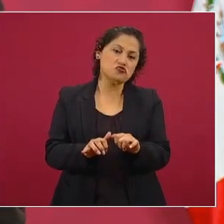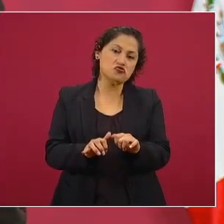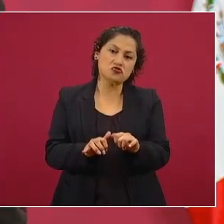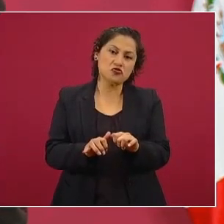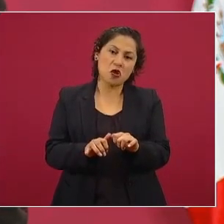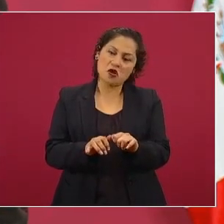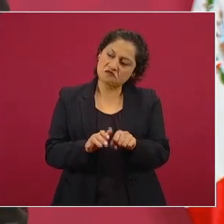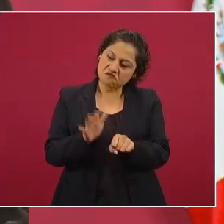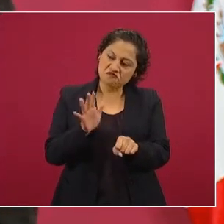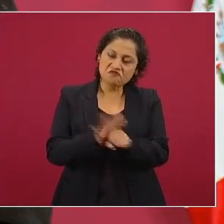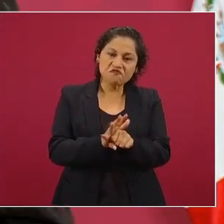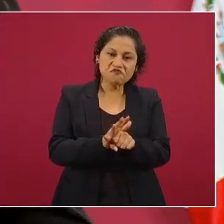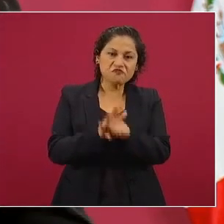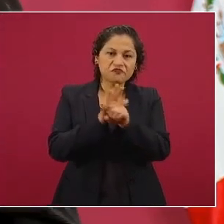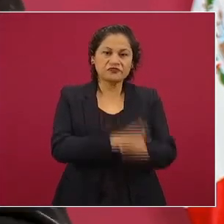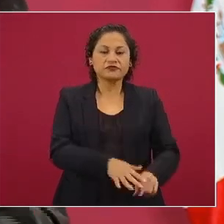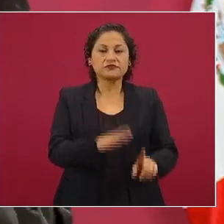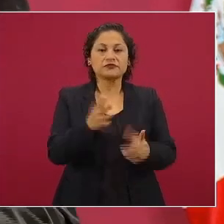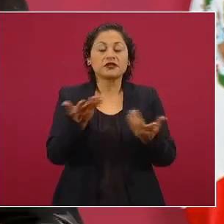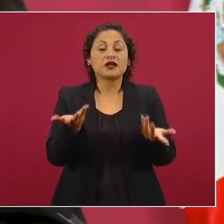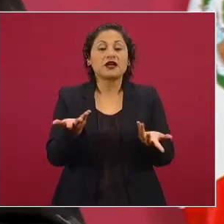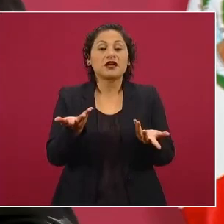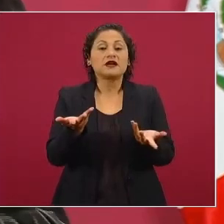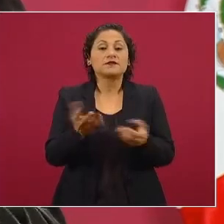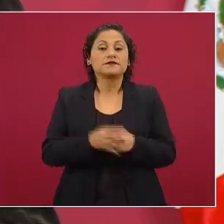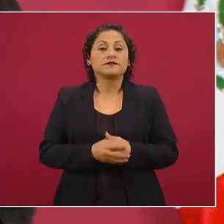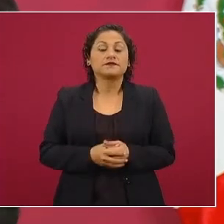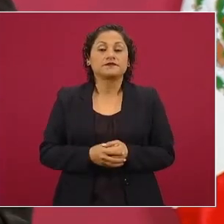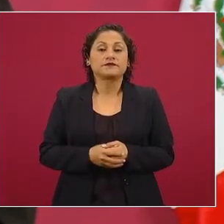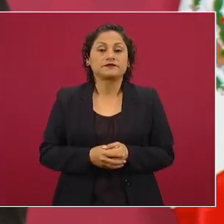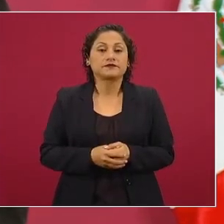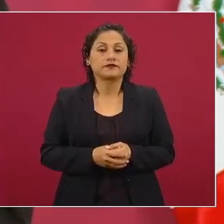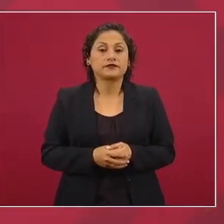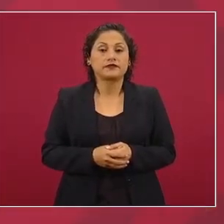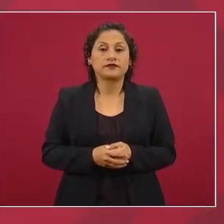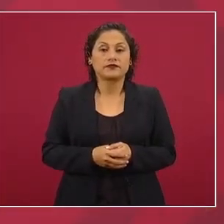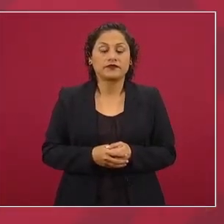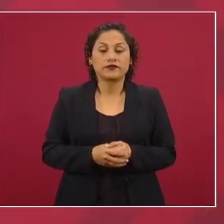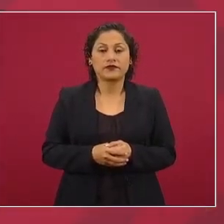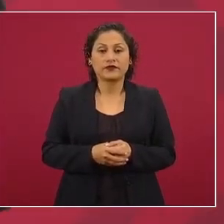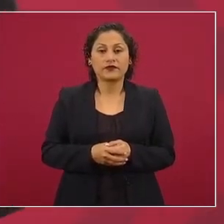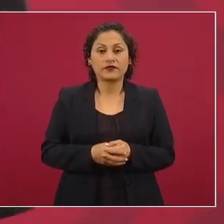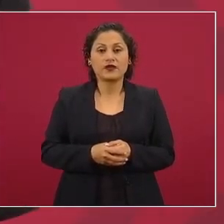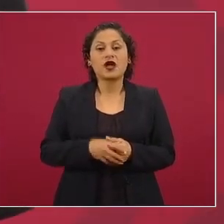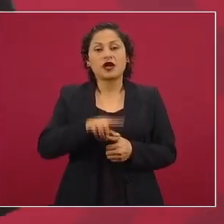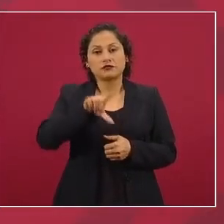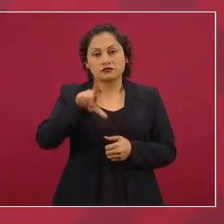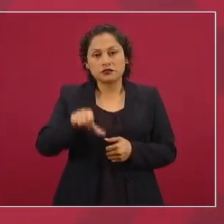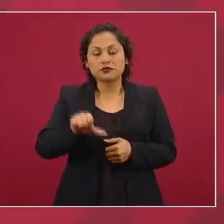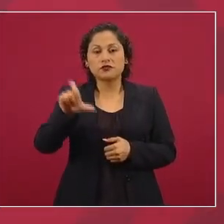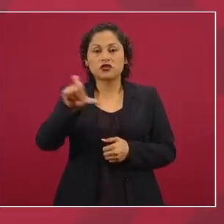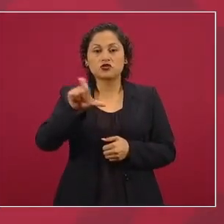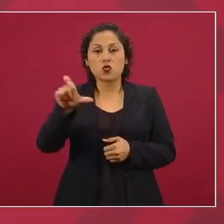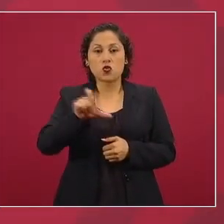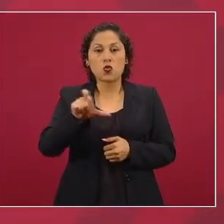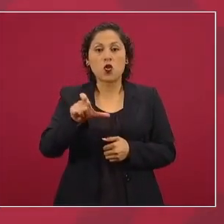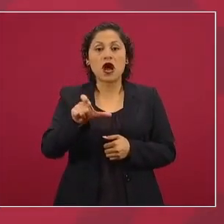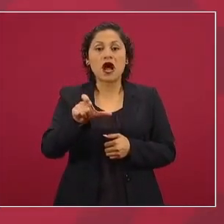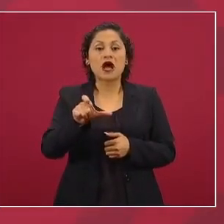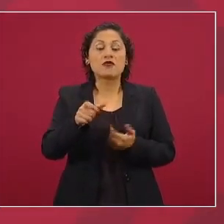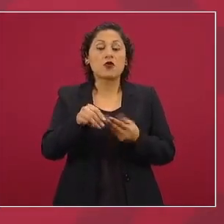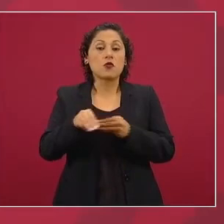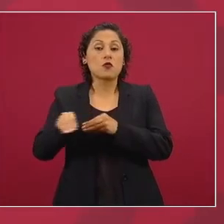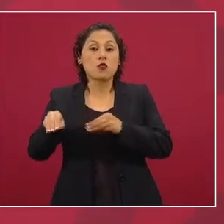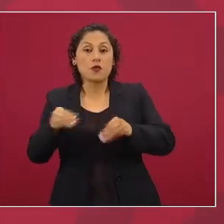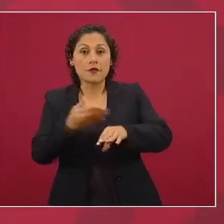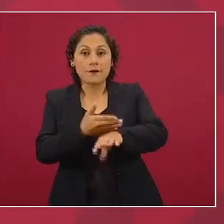Entonces, cuando surge el movimiento maderista, como él era un hombre